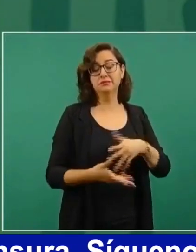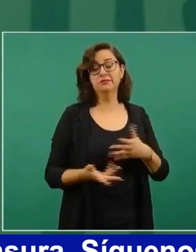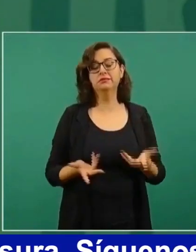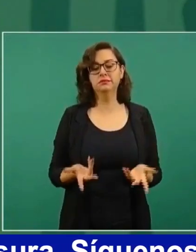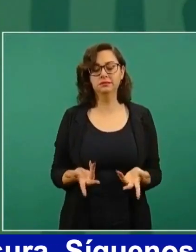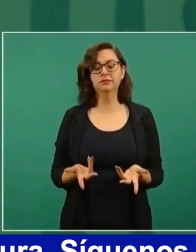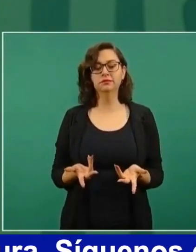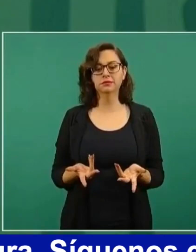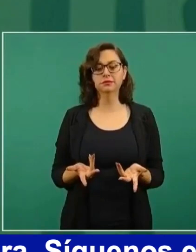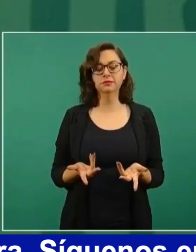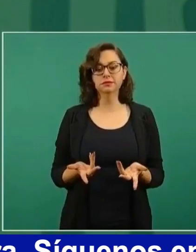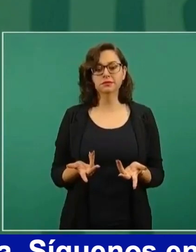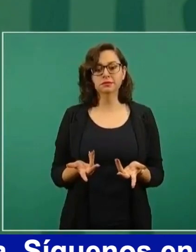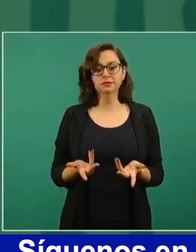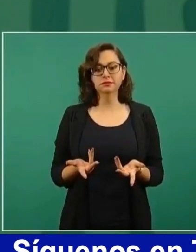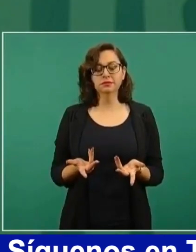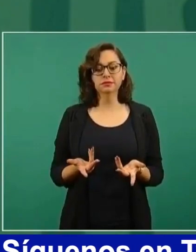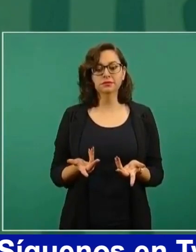nos ayudaron